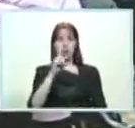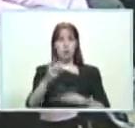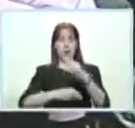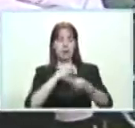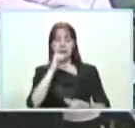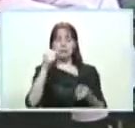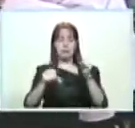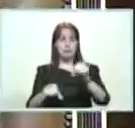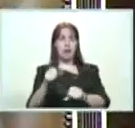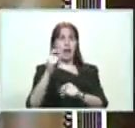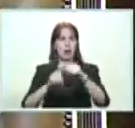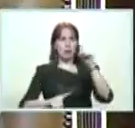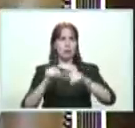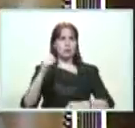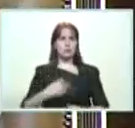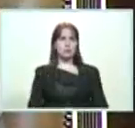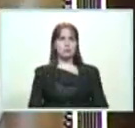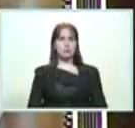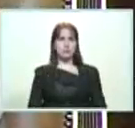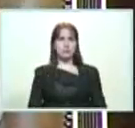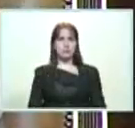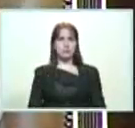delitos.